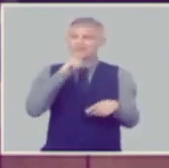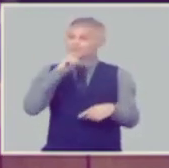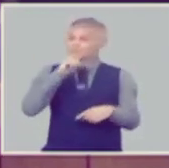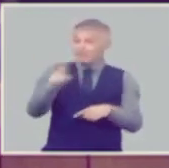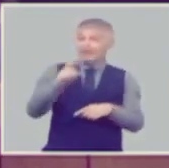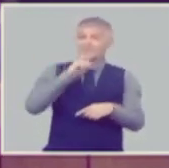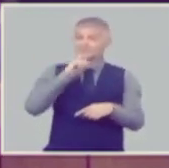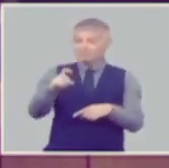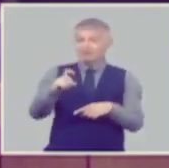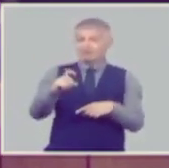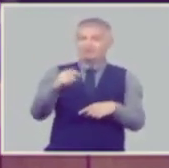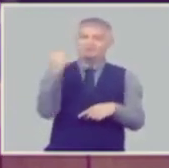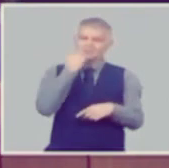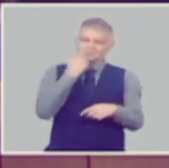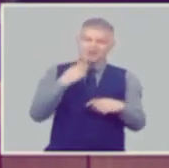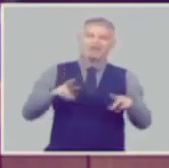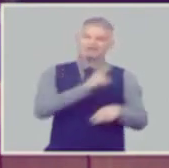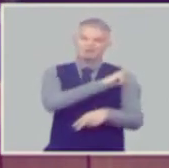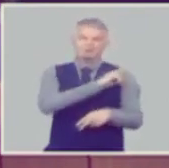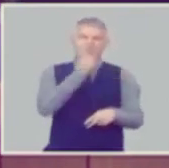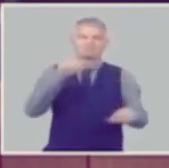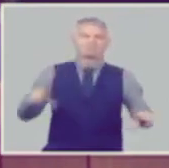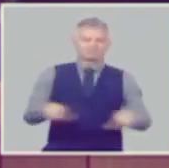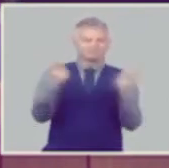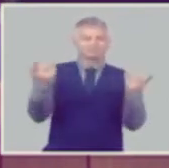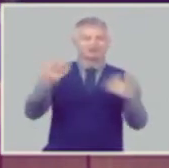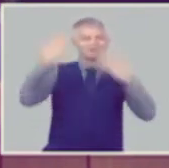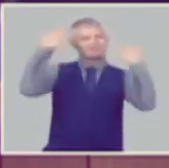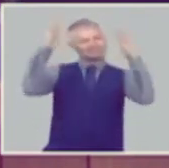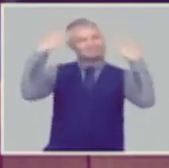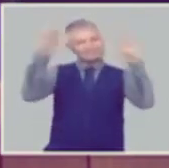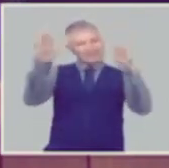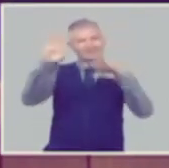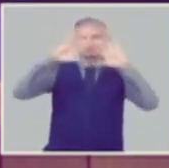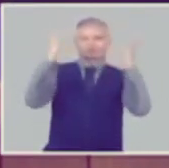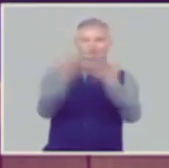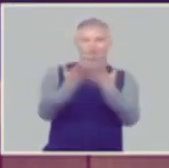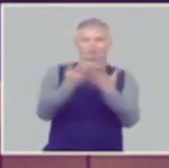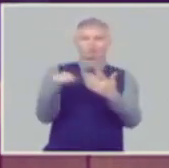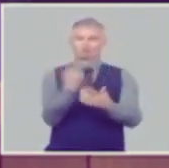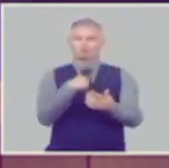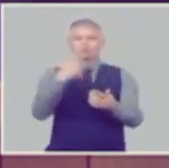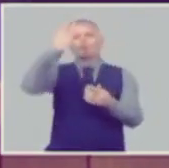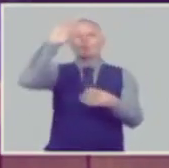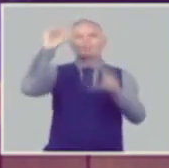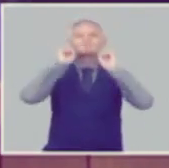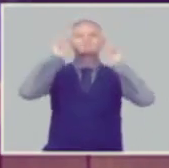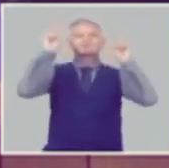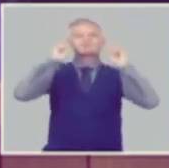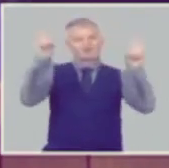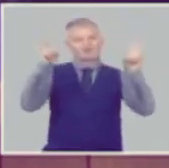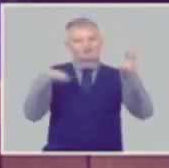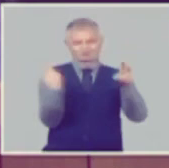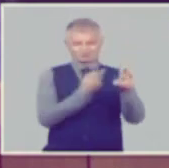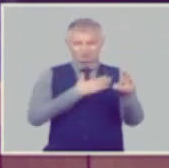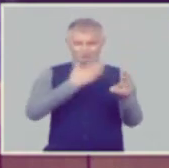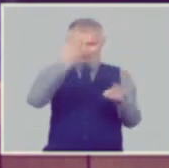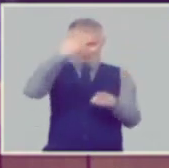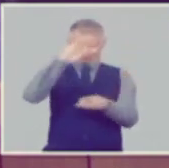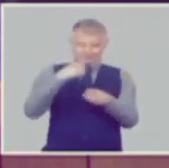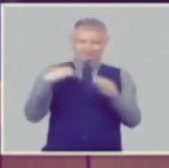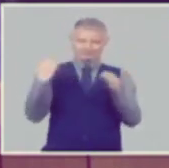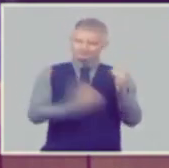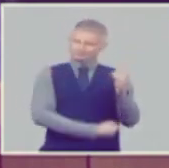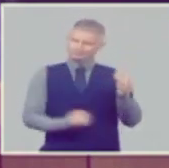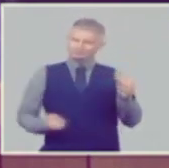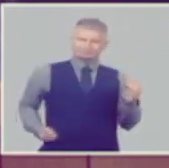vencido. Felicidades, cubanas y cubanos. Somos Cuba viva. Somos el país que se ha empeñado en resistir y vencer